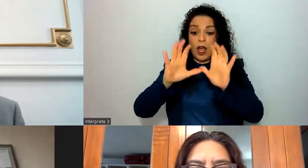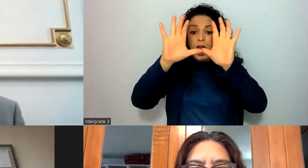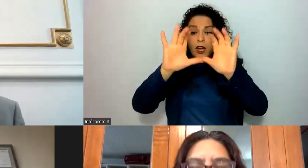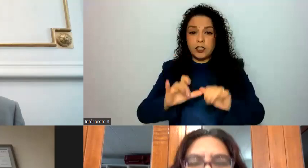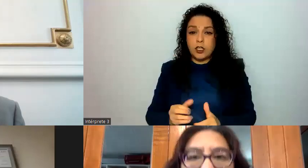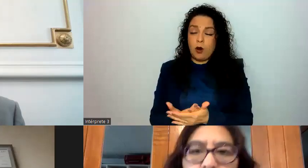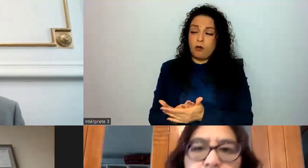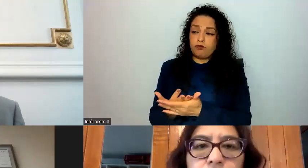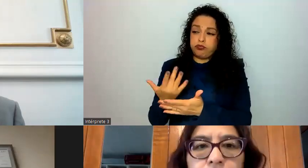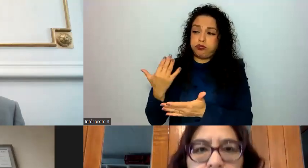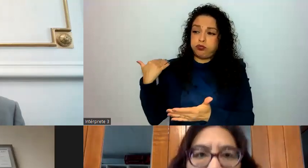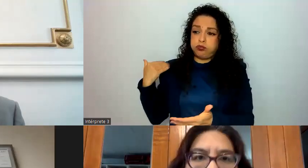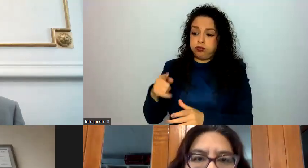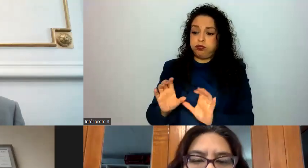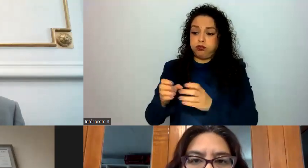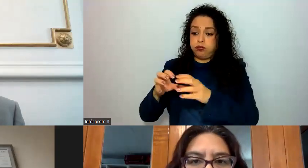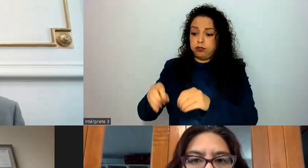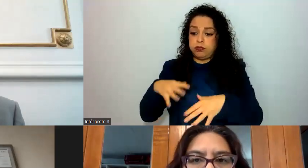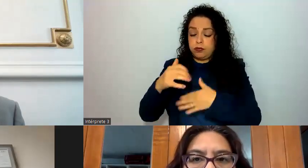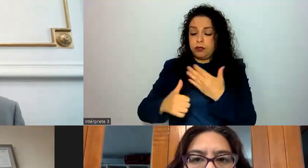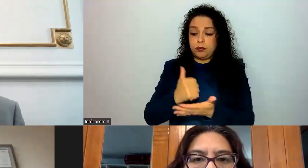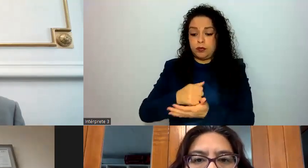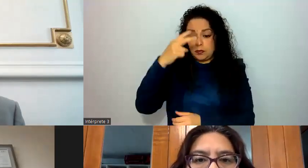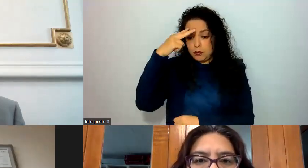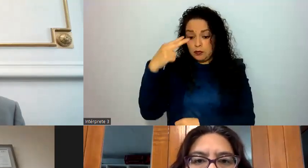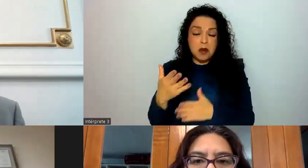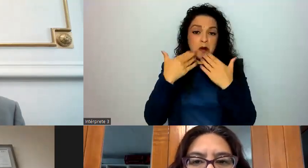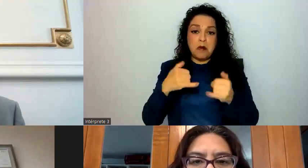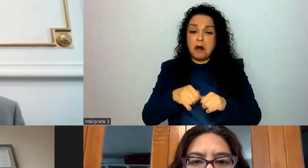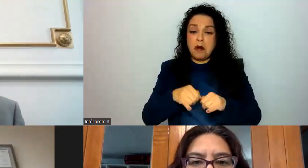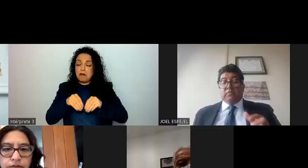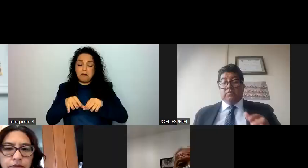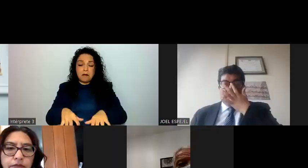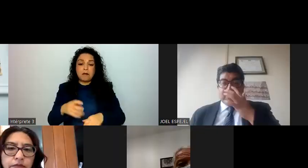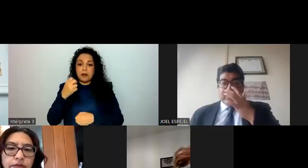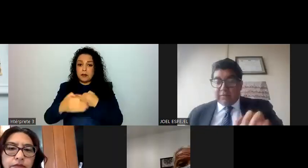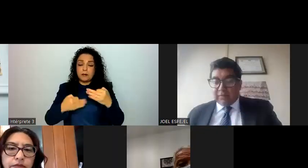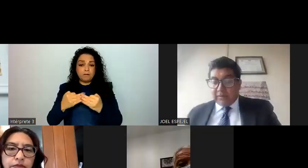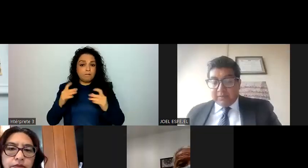parlamentario, no se realizó la información interés del solicitante. Es cuanto.